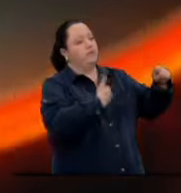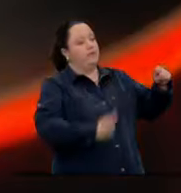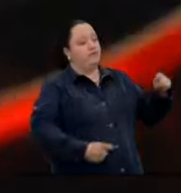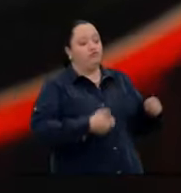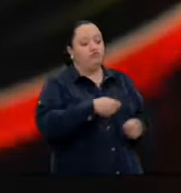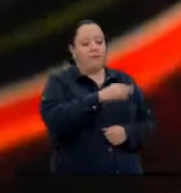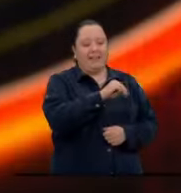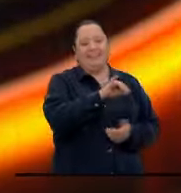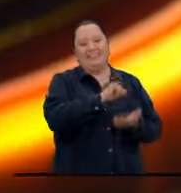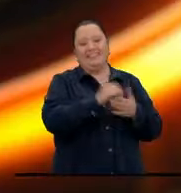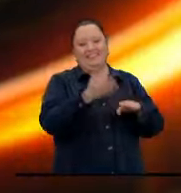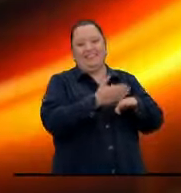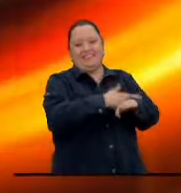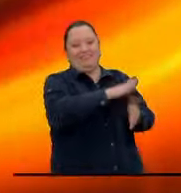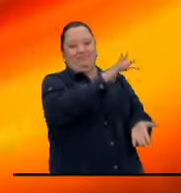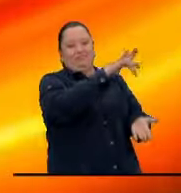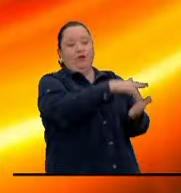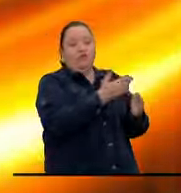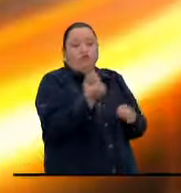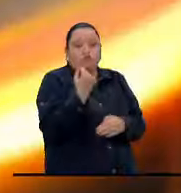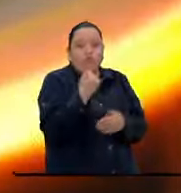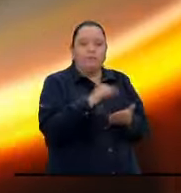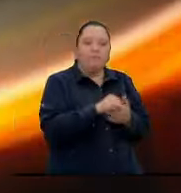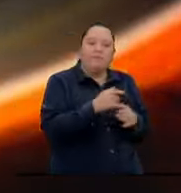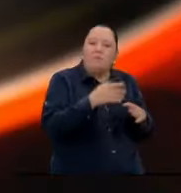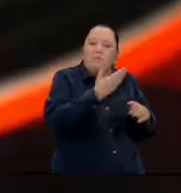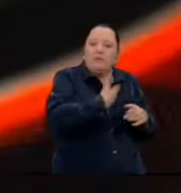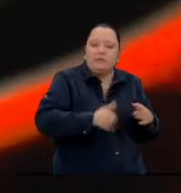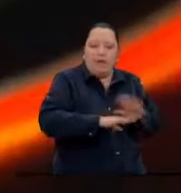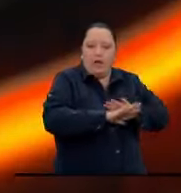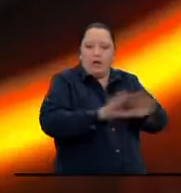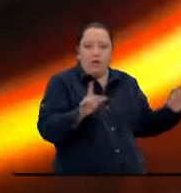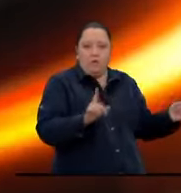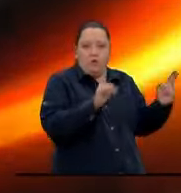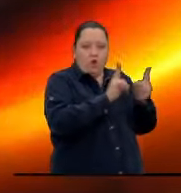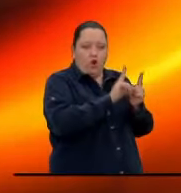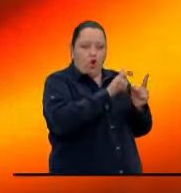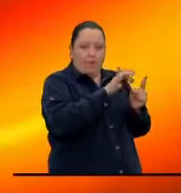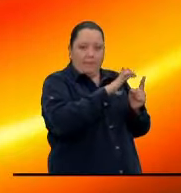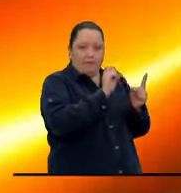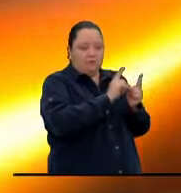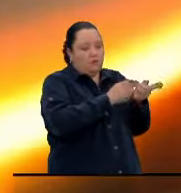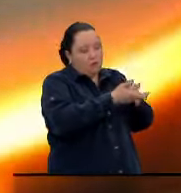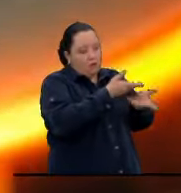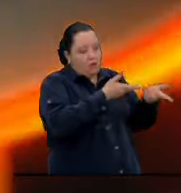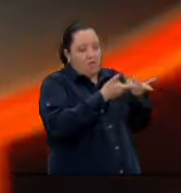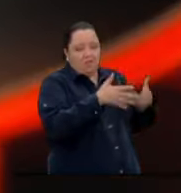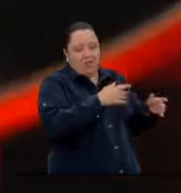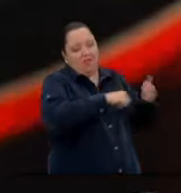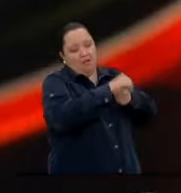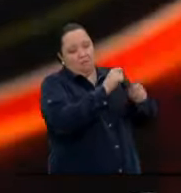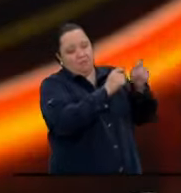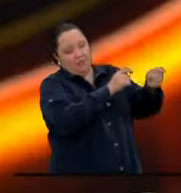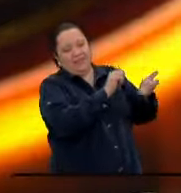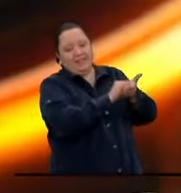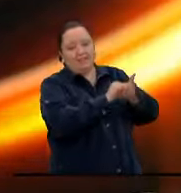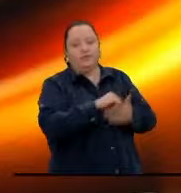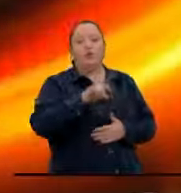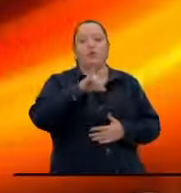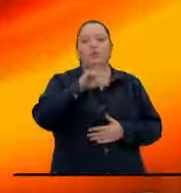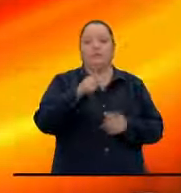minutos también se reunió con el presidente saliente de ese país Andrés Manuel López Obrador Luis Eduardo Maldonado nos tiene